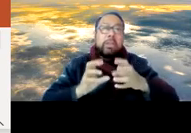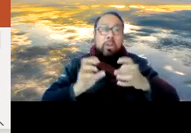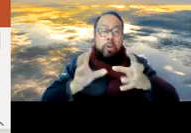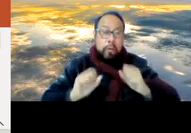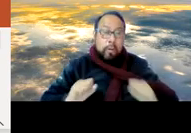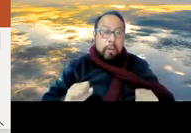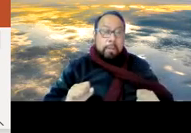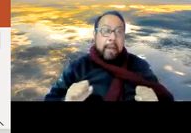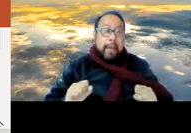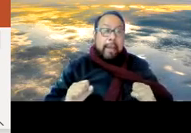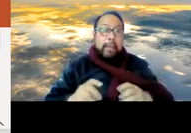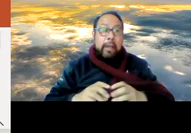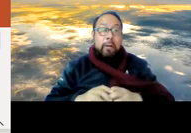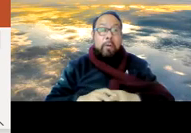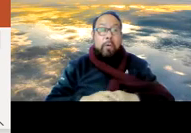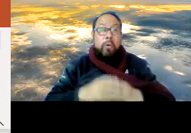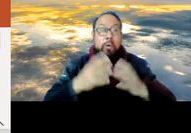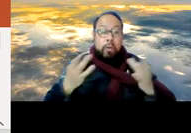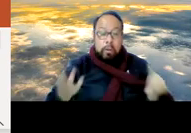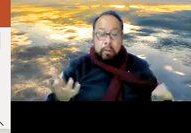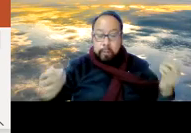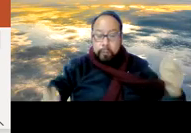este ganchito para generar